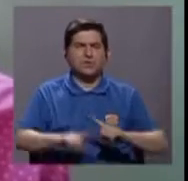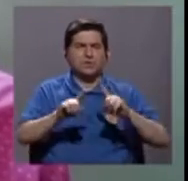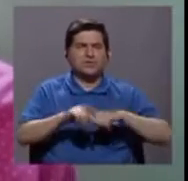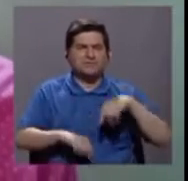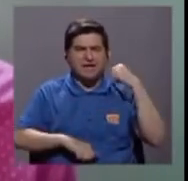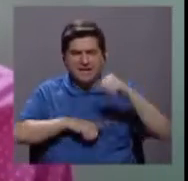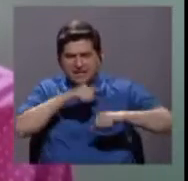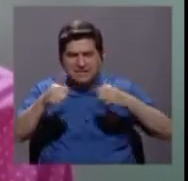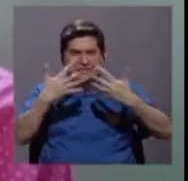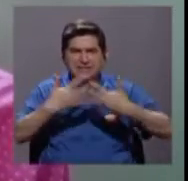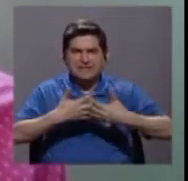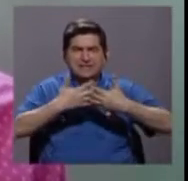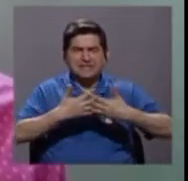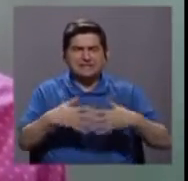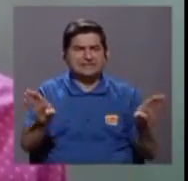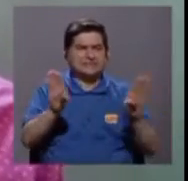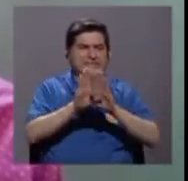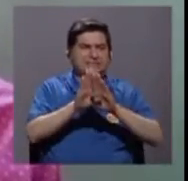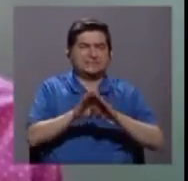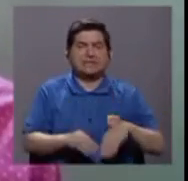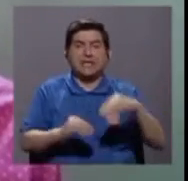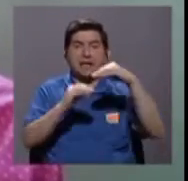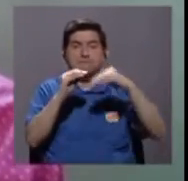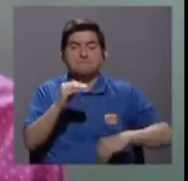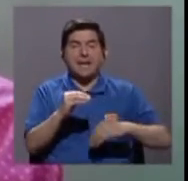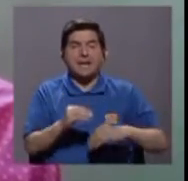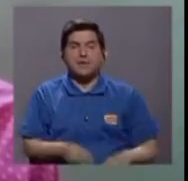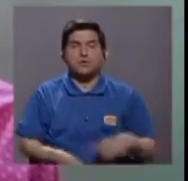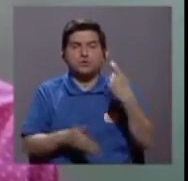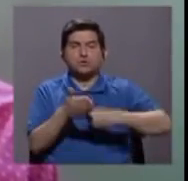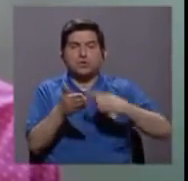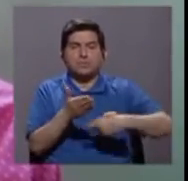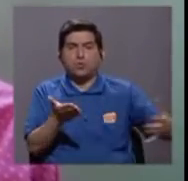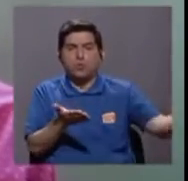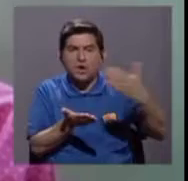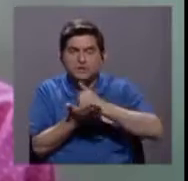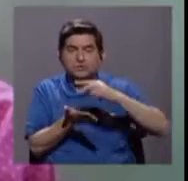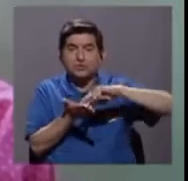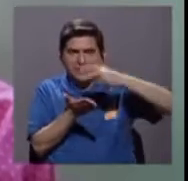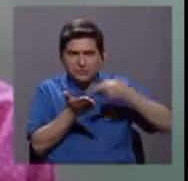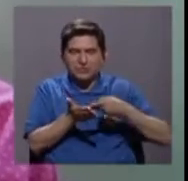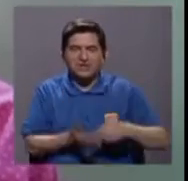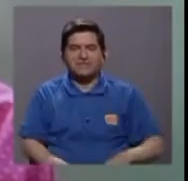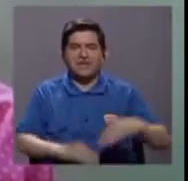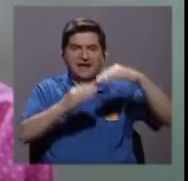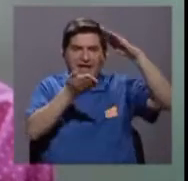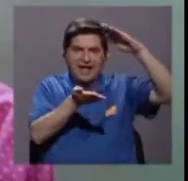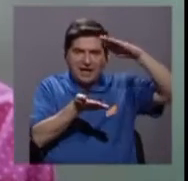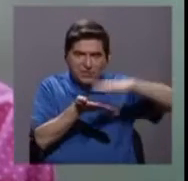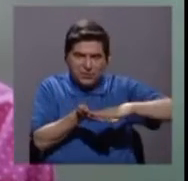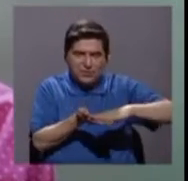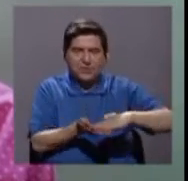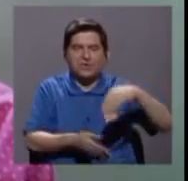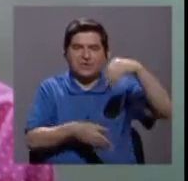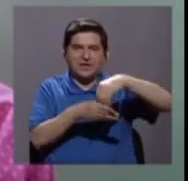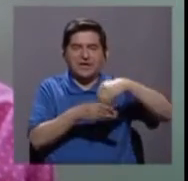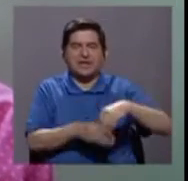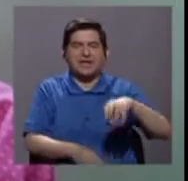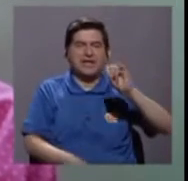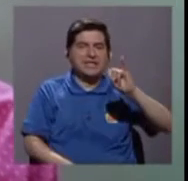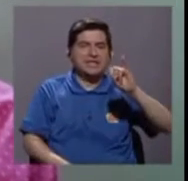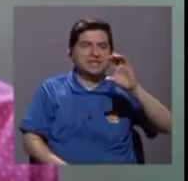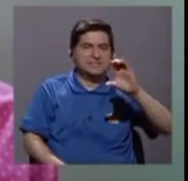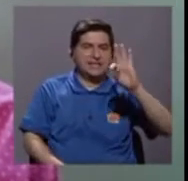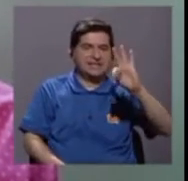tanto el gobierno recauda menos impuestos. A eso nos referimos con el bajonazo de ingresos. Incluso hay instituciones como el